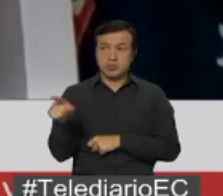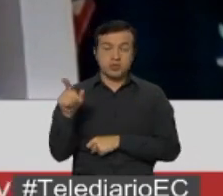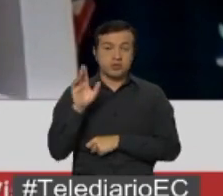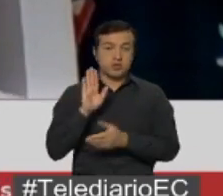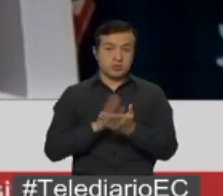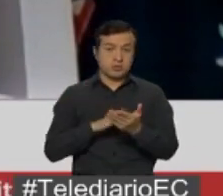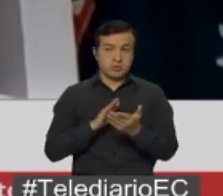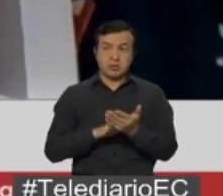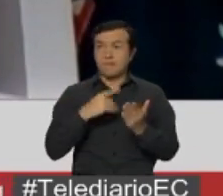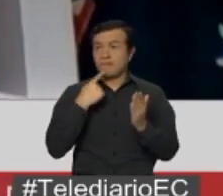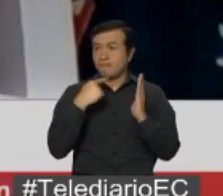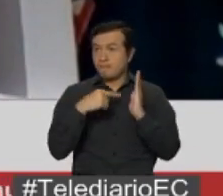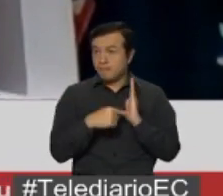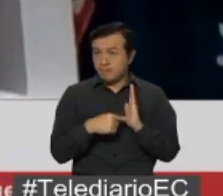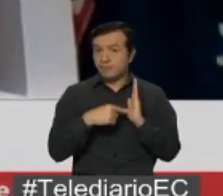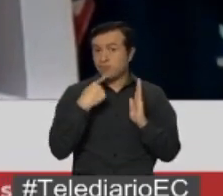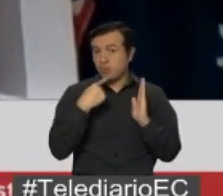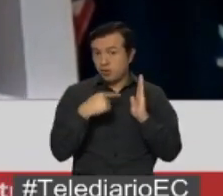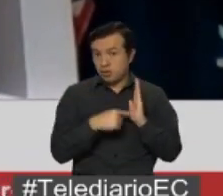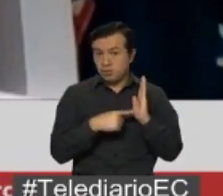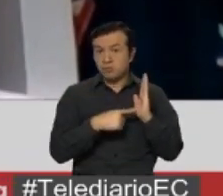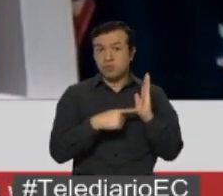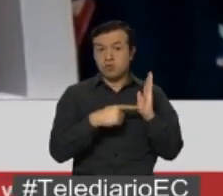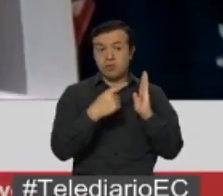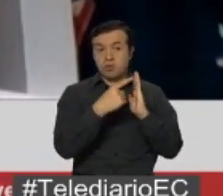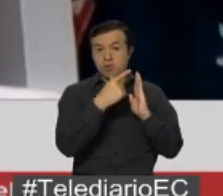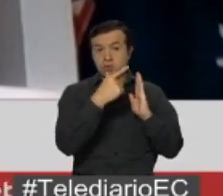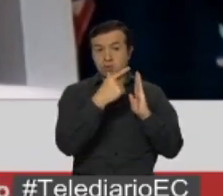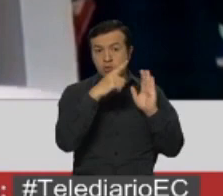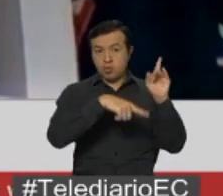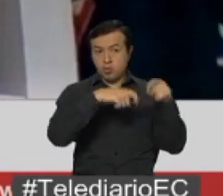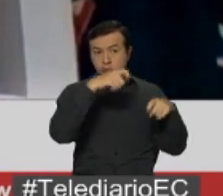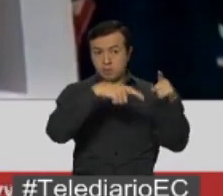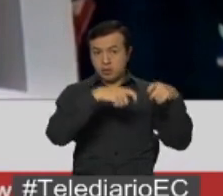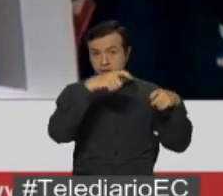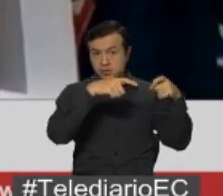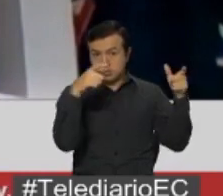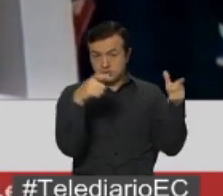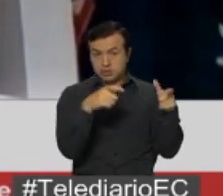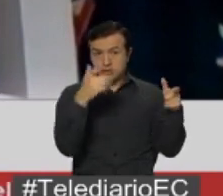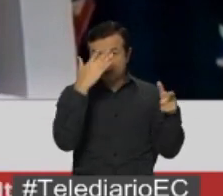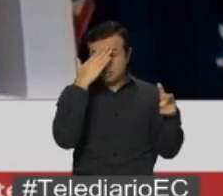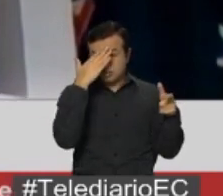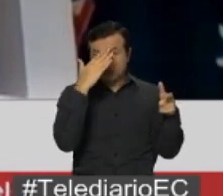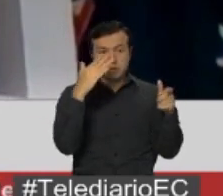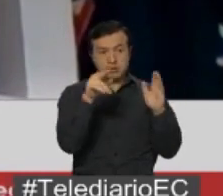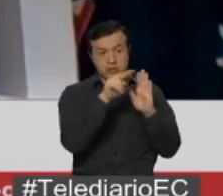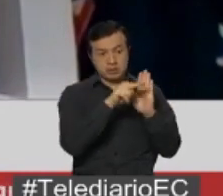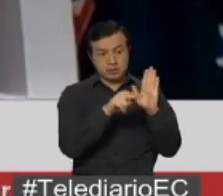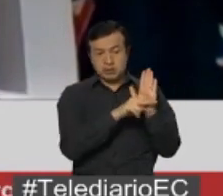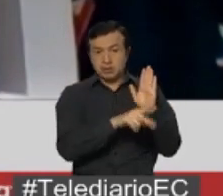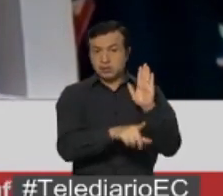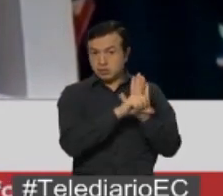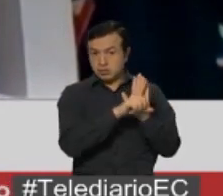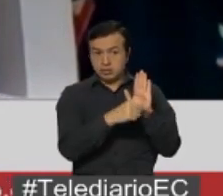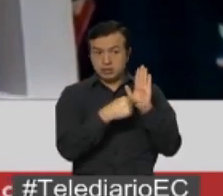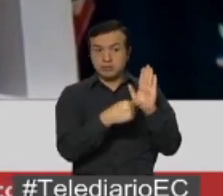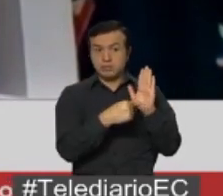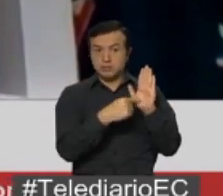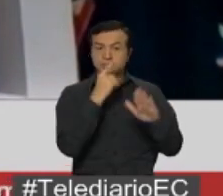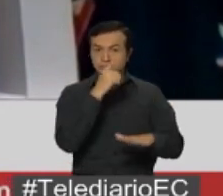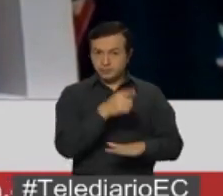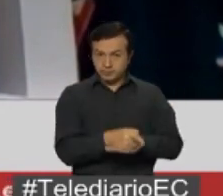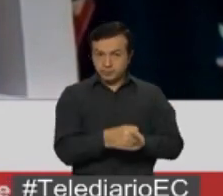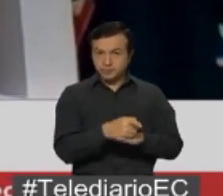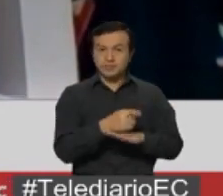empecemos por el sector financiero popular y solidario como ustedes saben la junta de política y regulación monetaria y financiera emitió